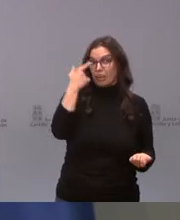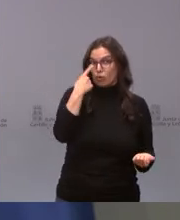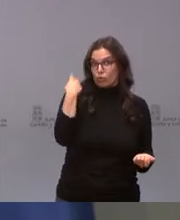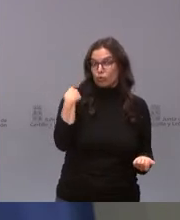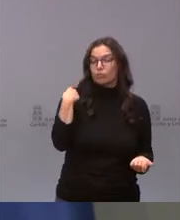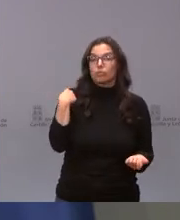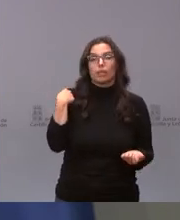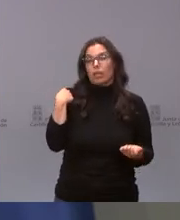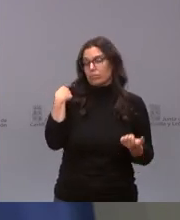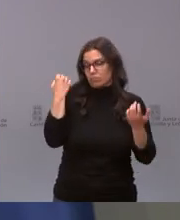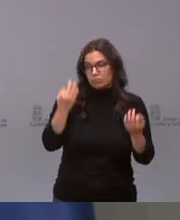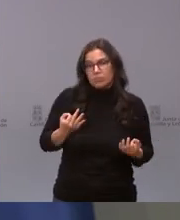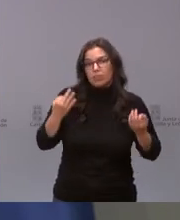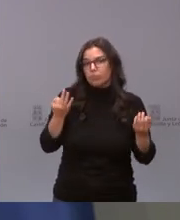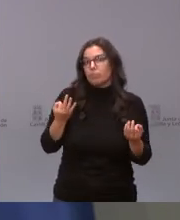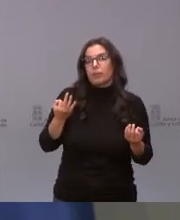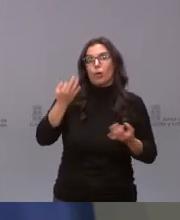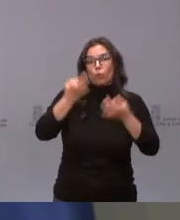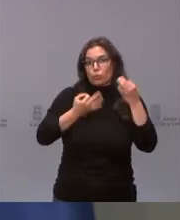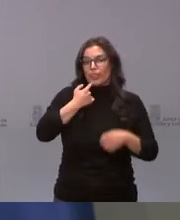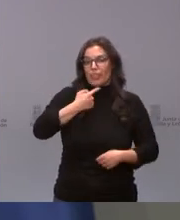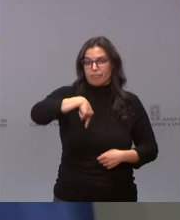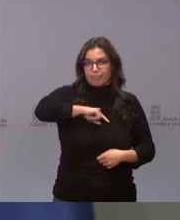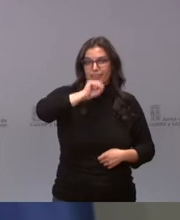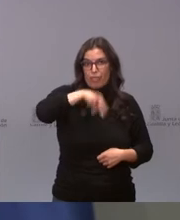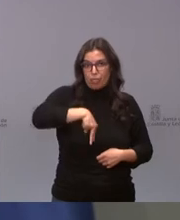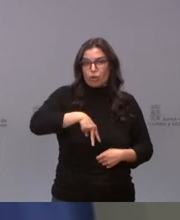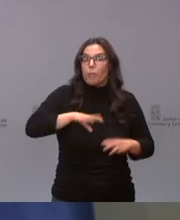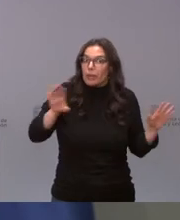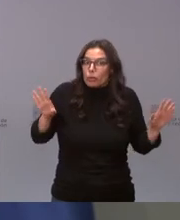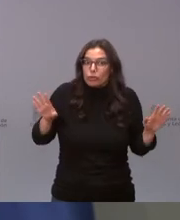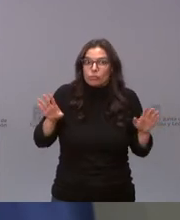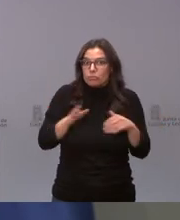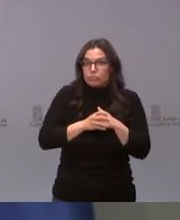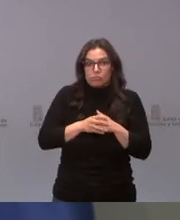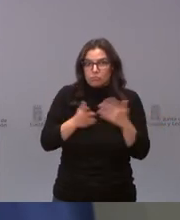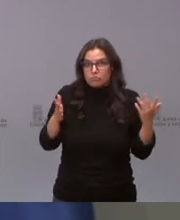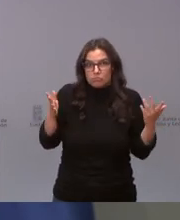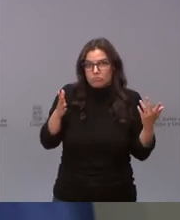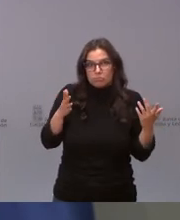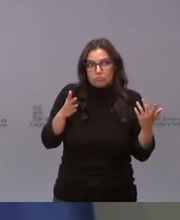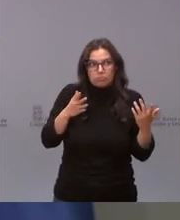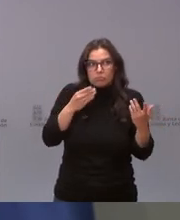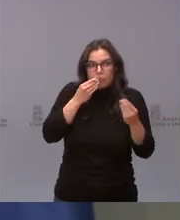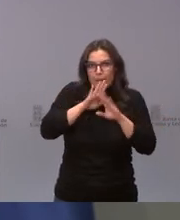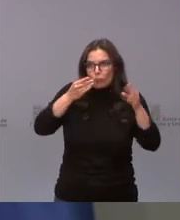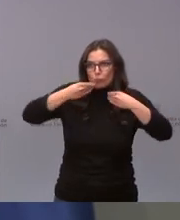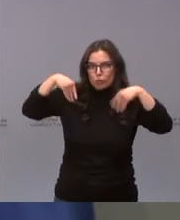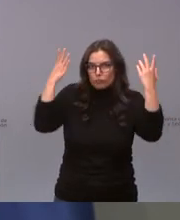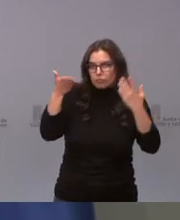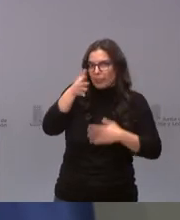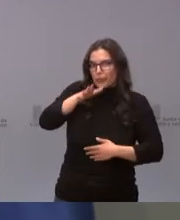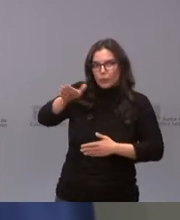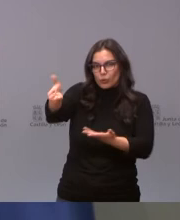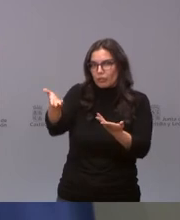que reiteradamente la justicia nos ha dado la razón. Pero me parece, vamos, es decir, no puede parecerme otra cosa que estupendamente que la